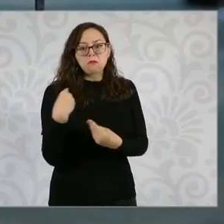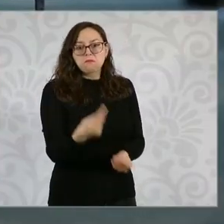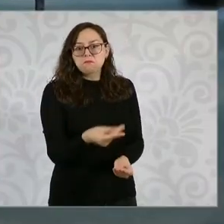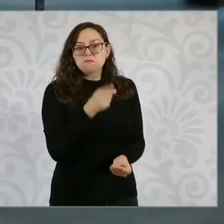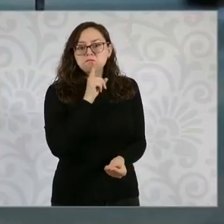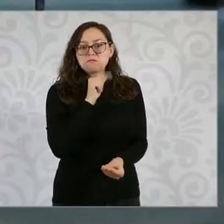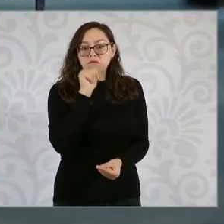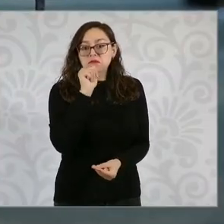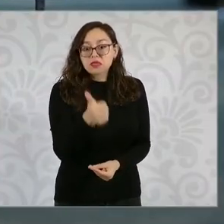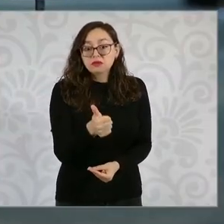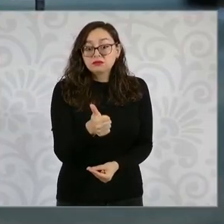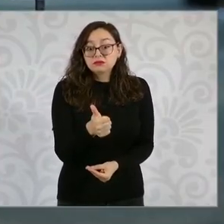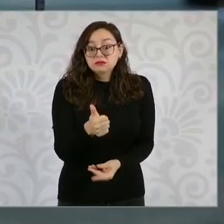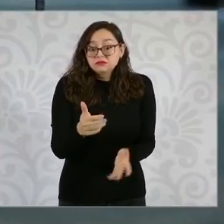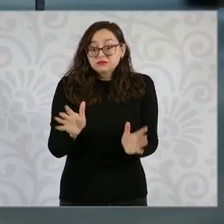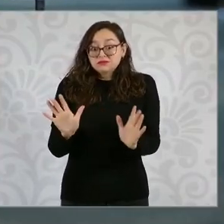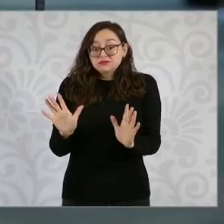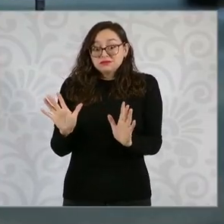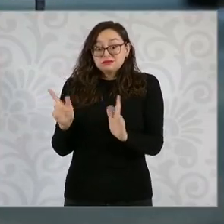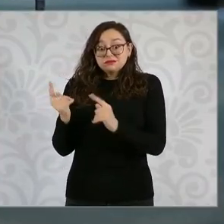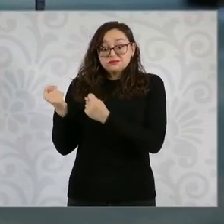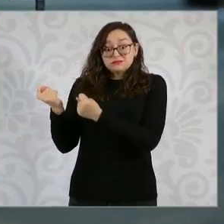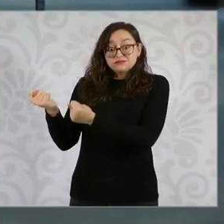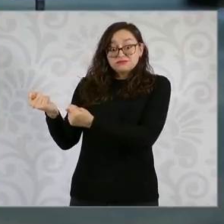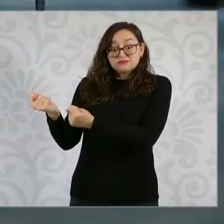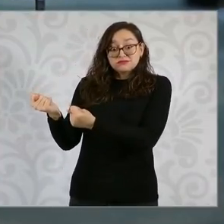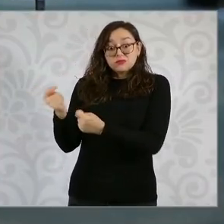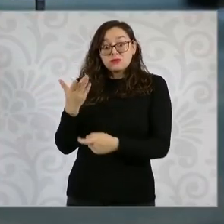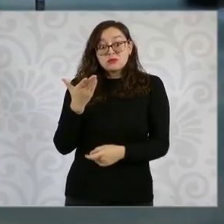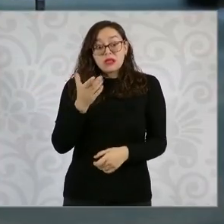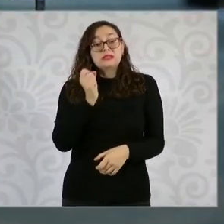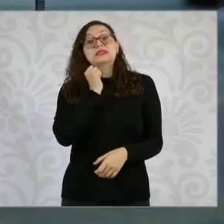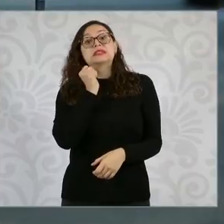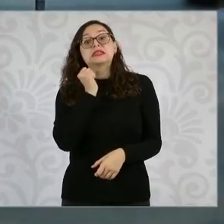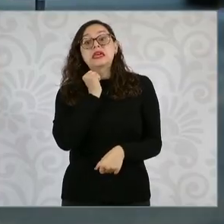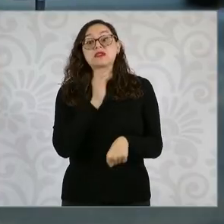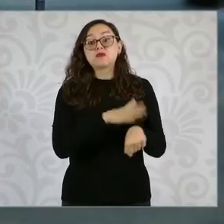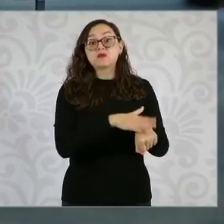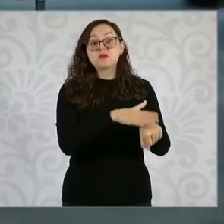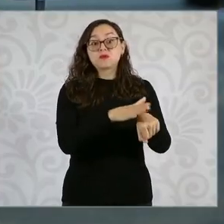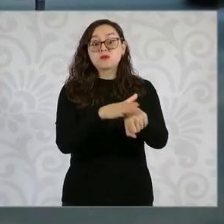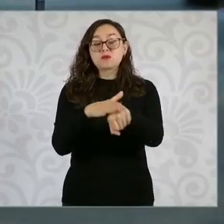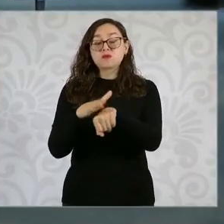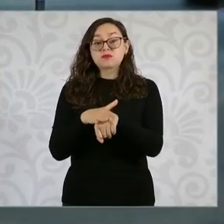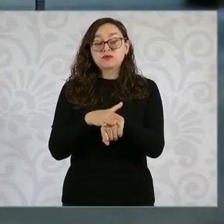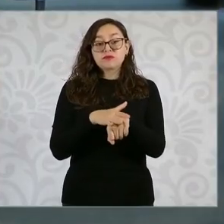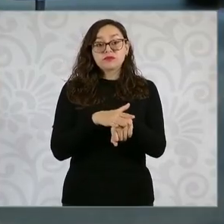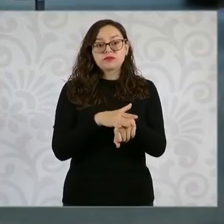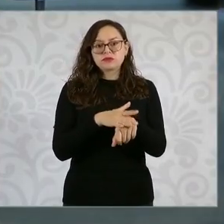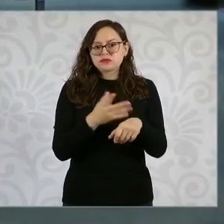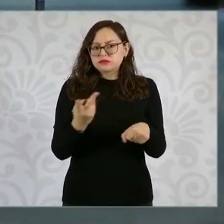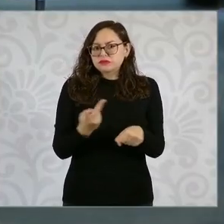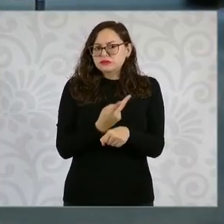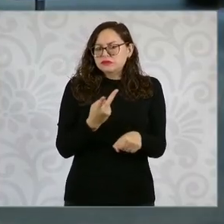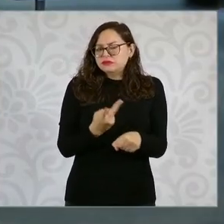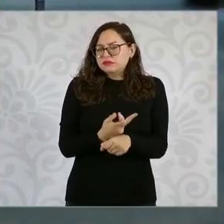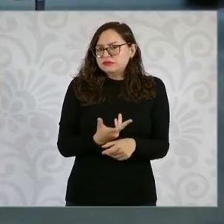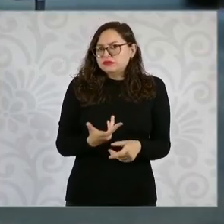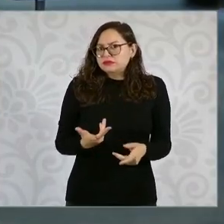todas formas se va a emitir la convocatoria por parte del Senado, pero bueno, este es como un intento, digamos, de bloquear o